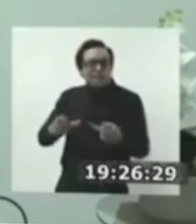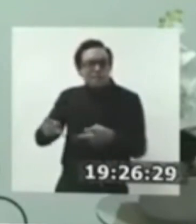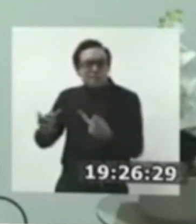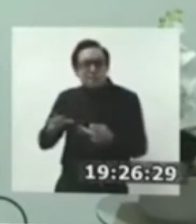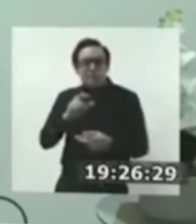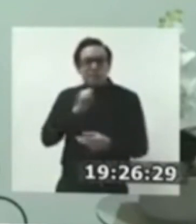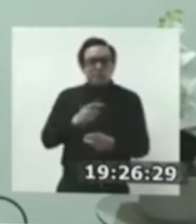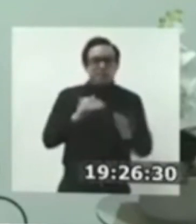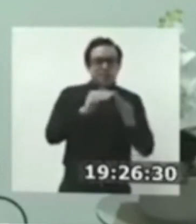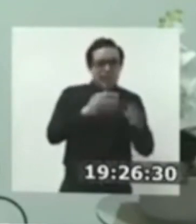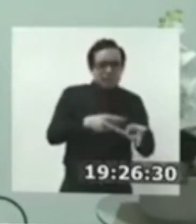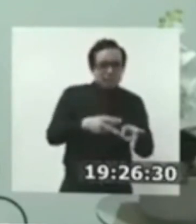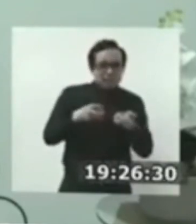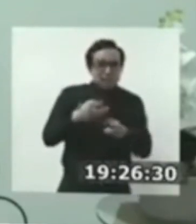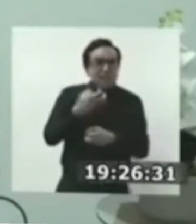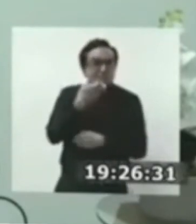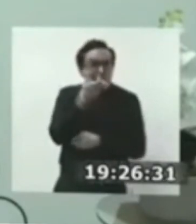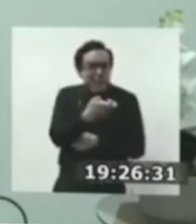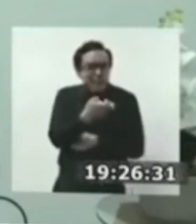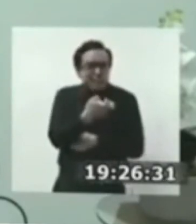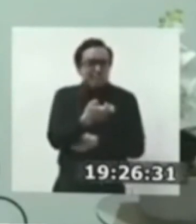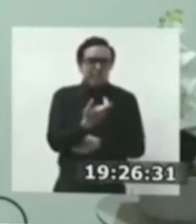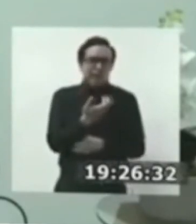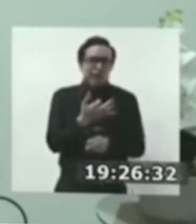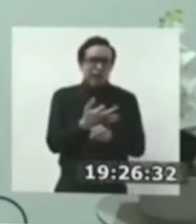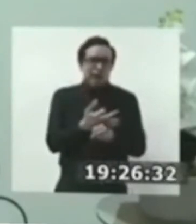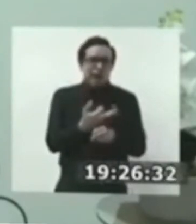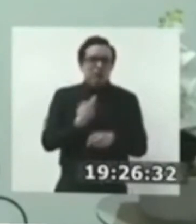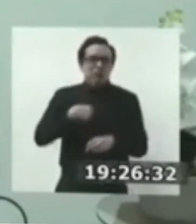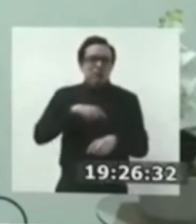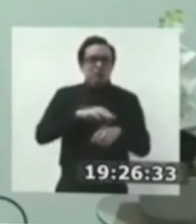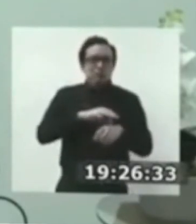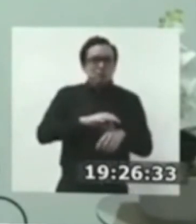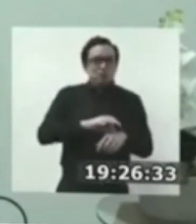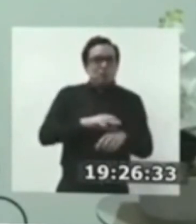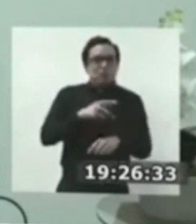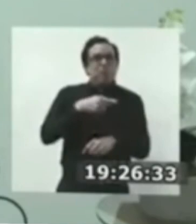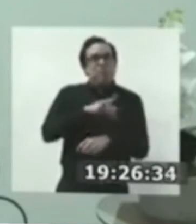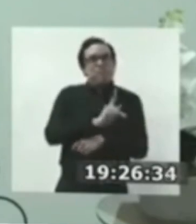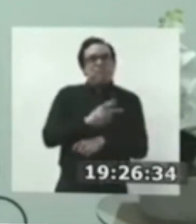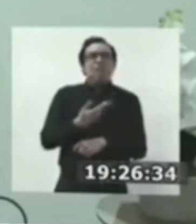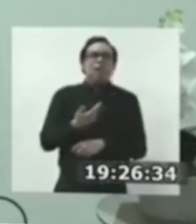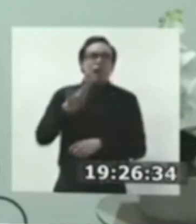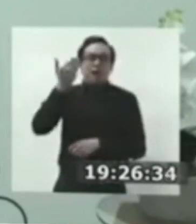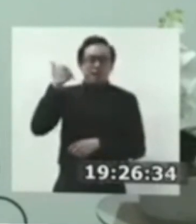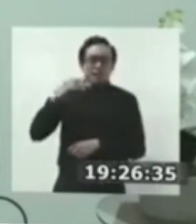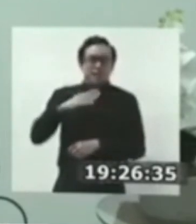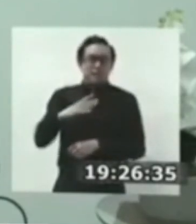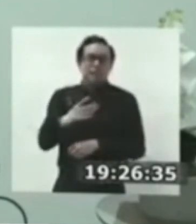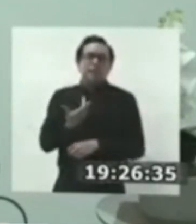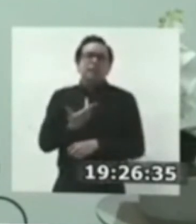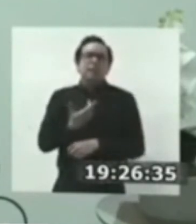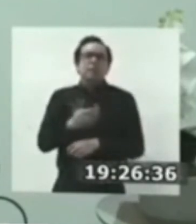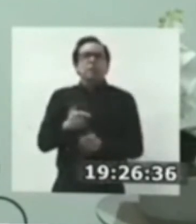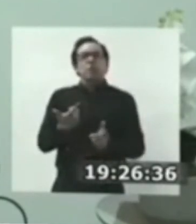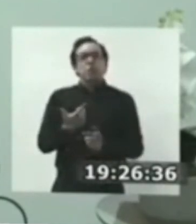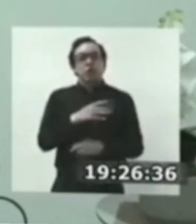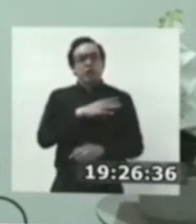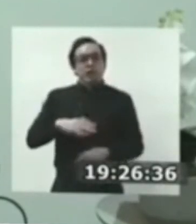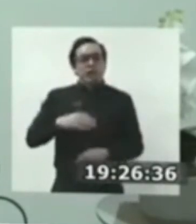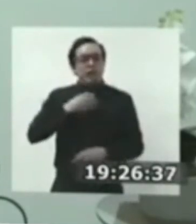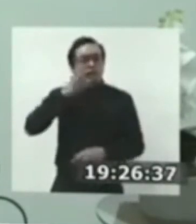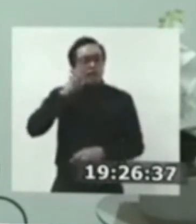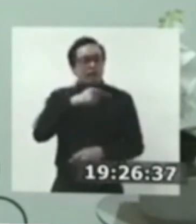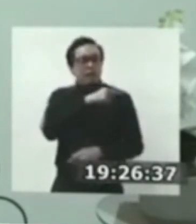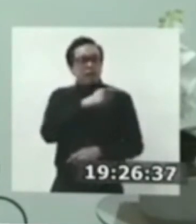al presidente Andrés Manuel López Obrador como finalmente referentes. En alguna ocasión, cuando se habló del tema de los tratados internacionales y